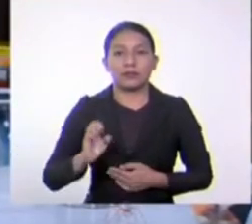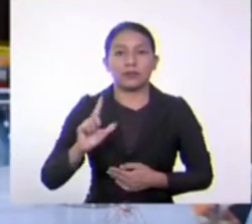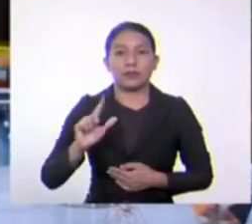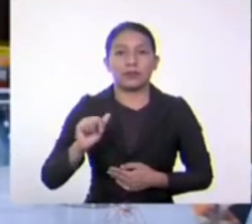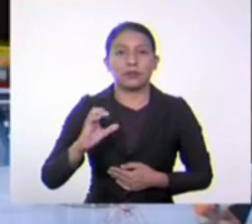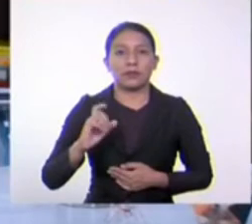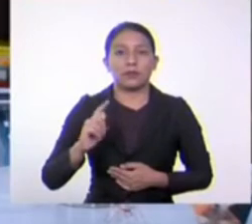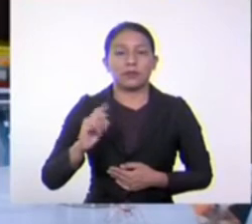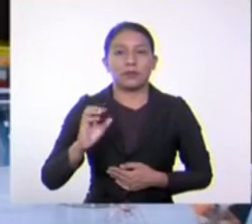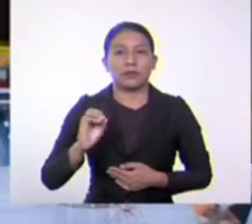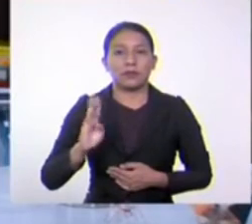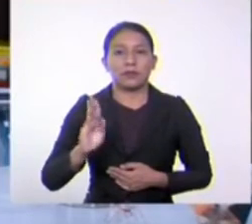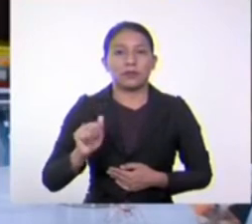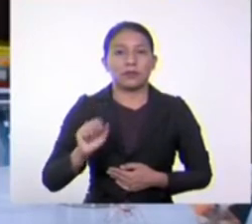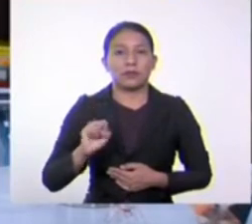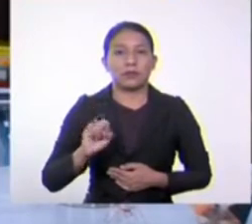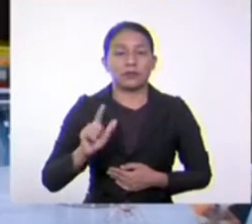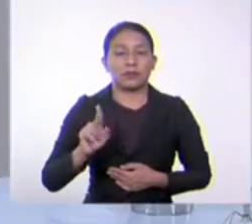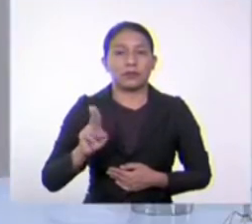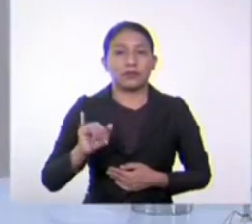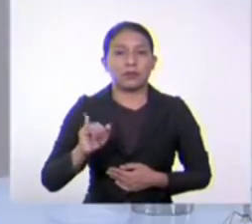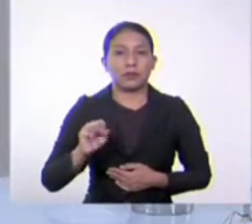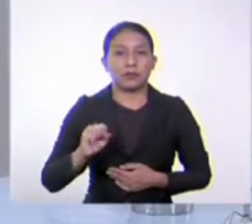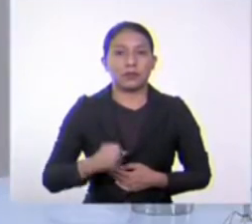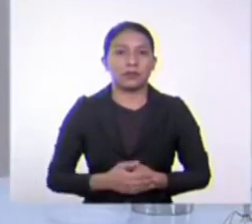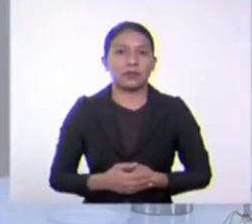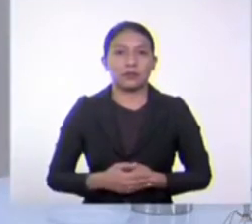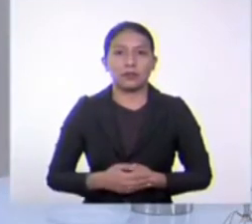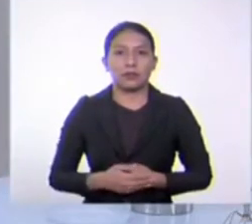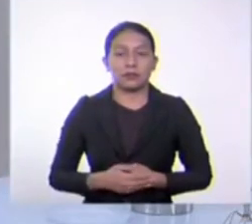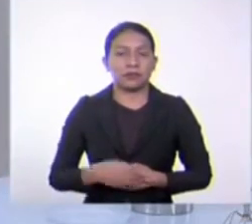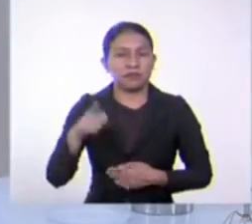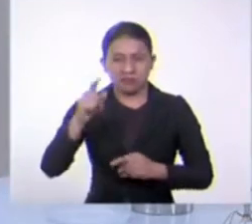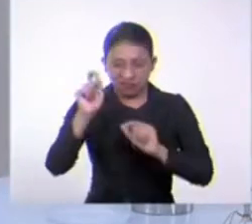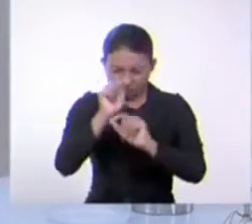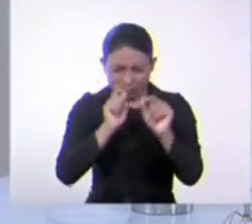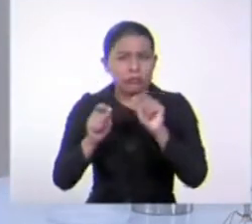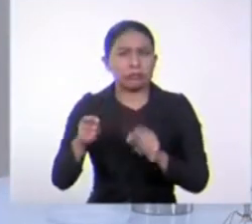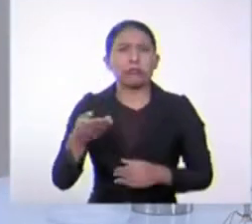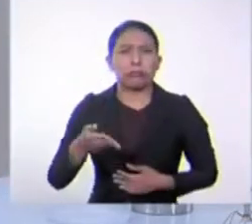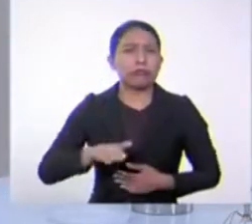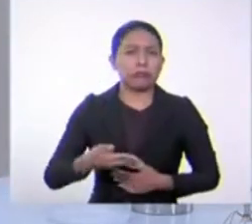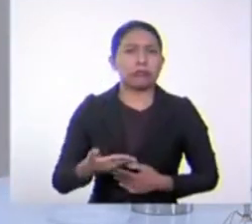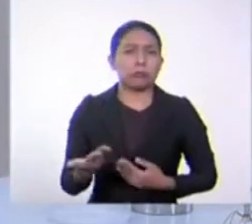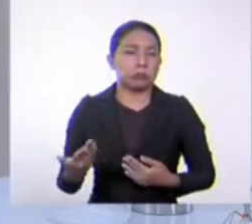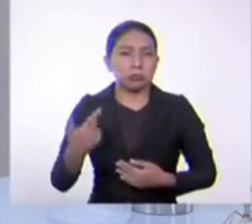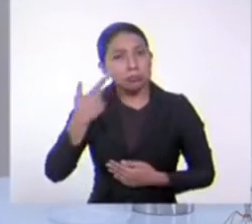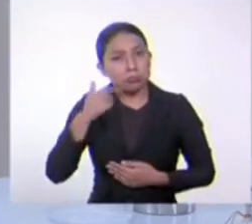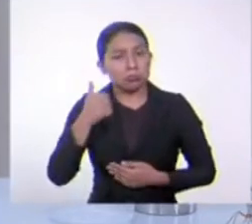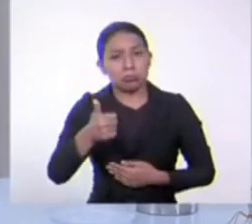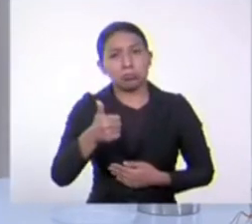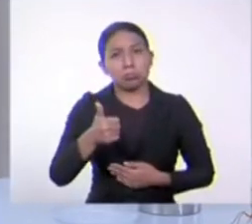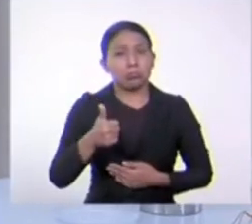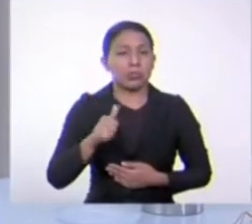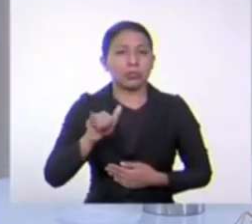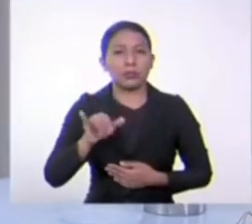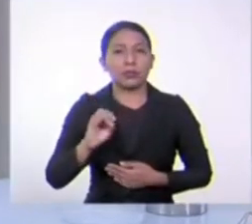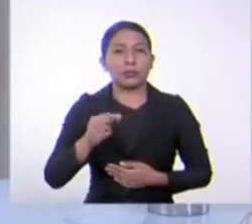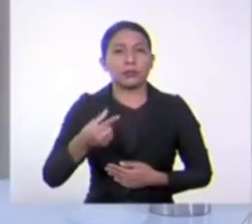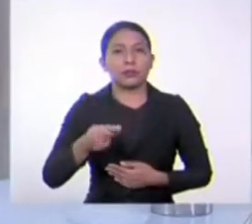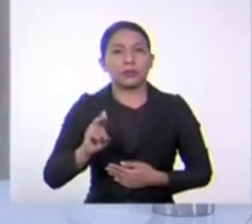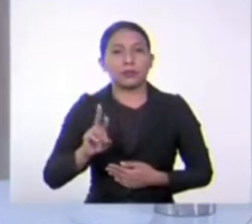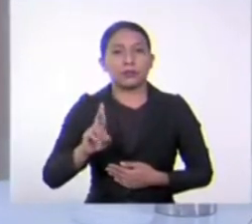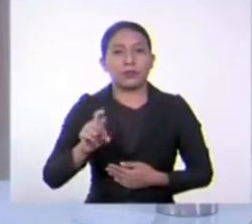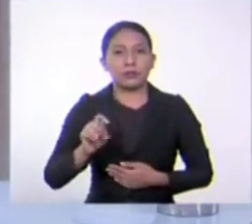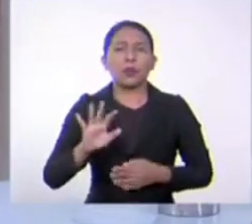casei es otra de las más utilizadas. Cualquiera de estas bacterias funcionan para hacer un buen yogur. Ahora, ¿por qué